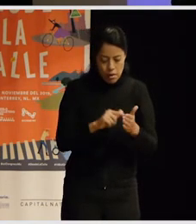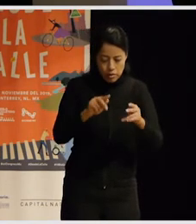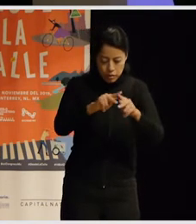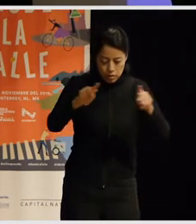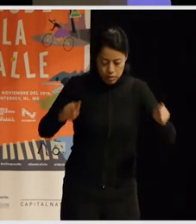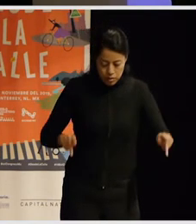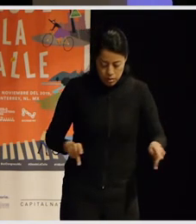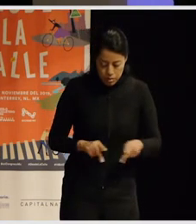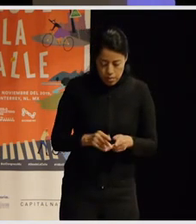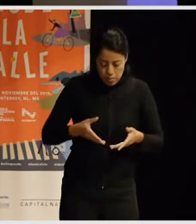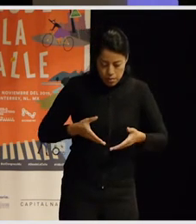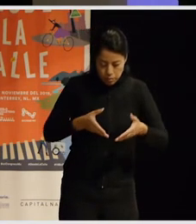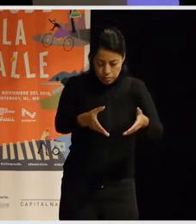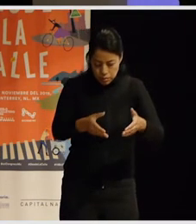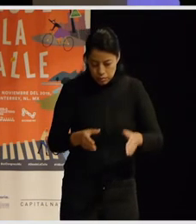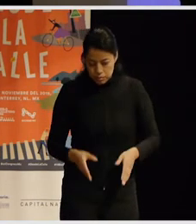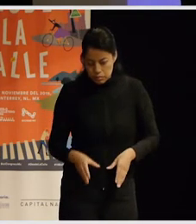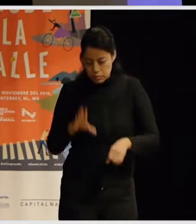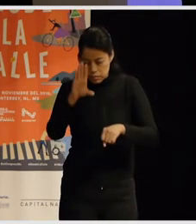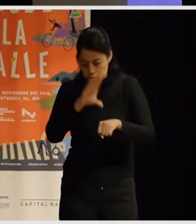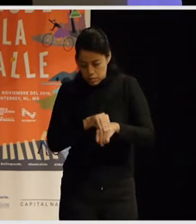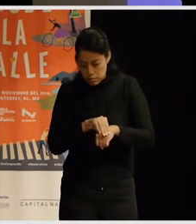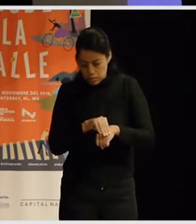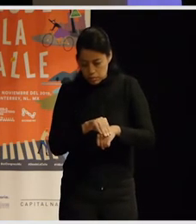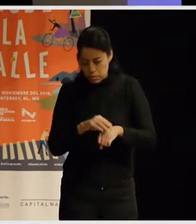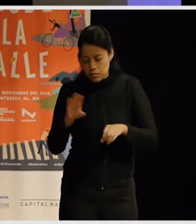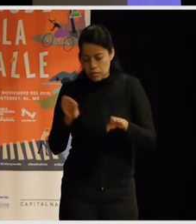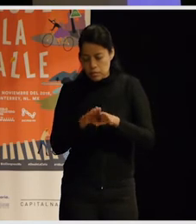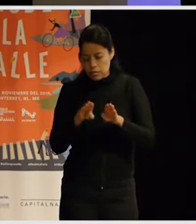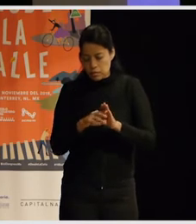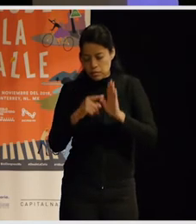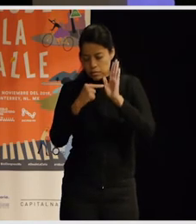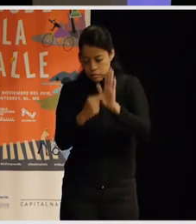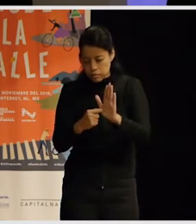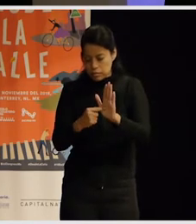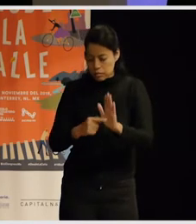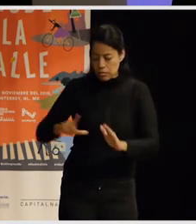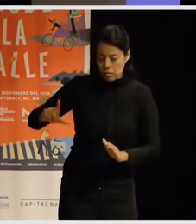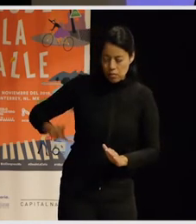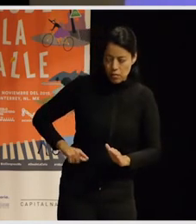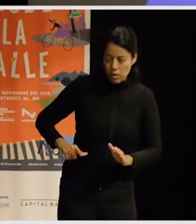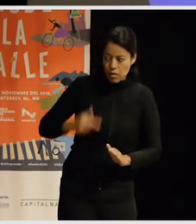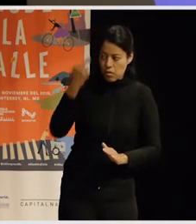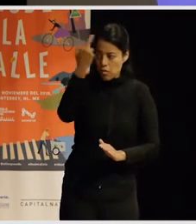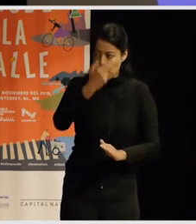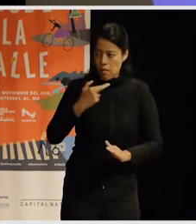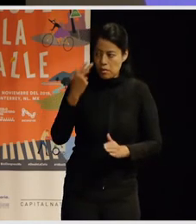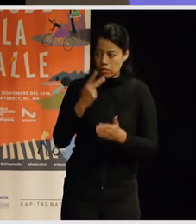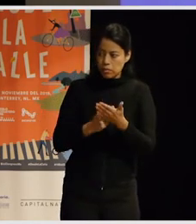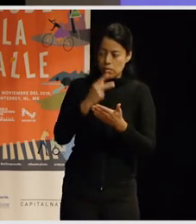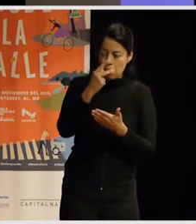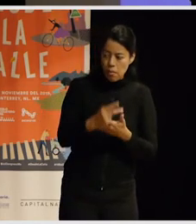permitan como tener una un anuncio fuerte el gobierno y revisar proyectos